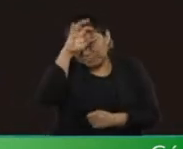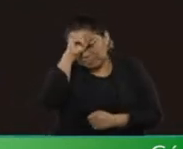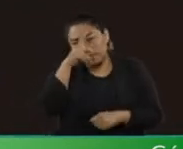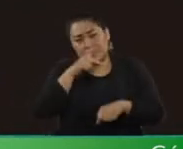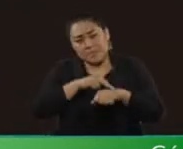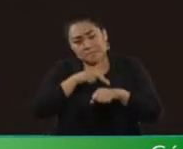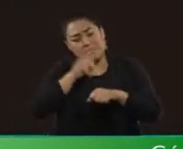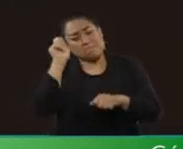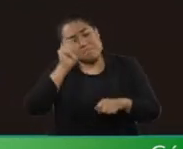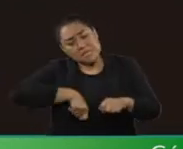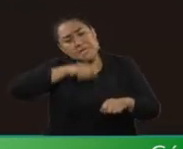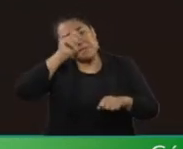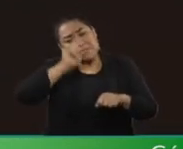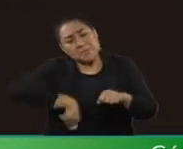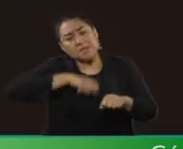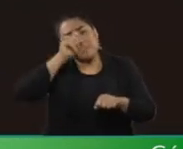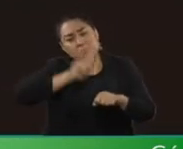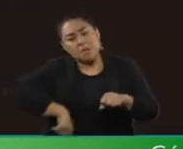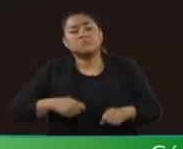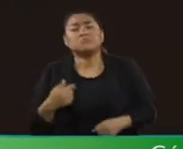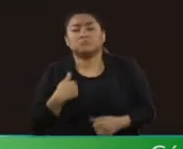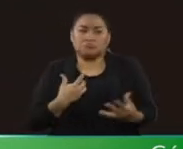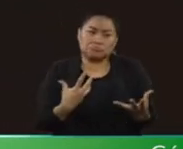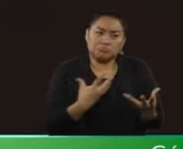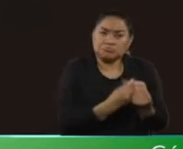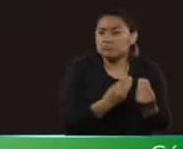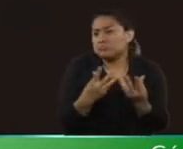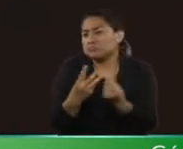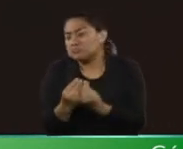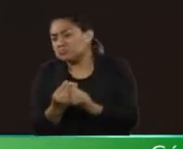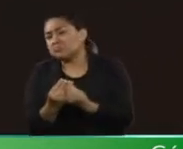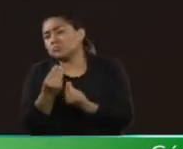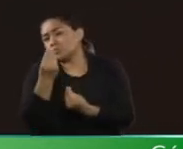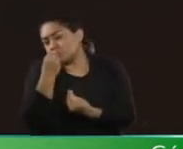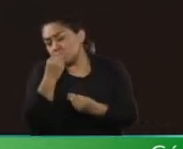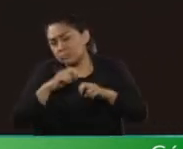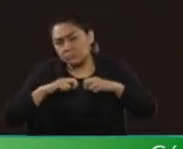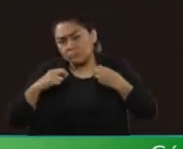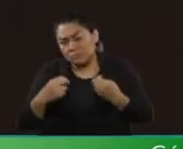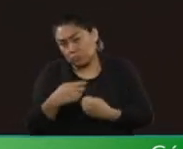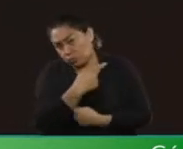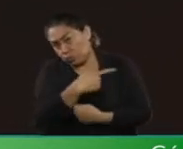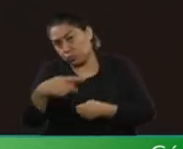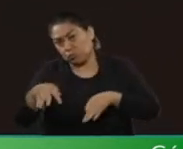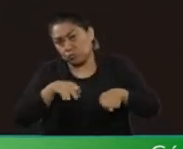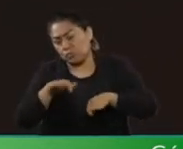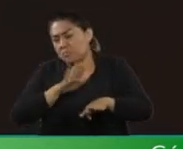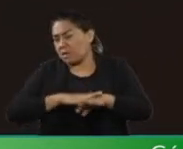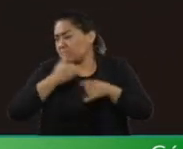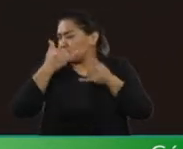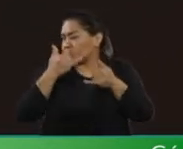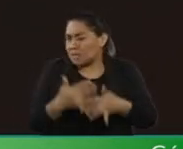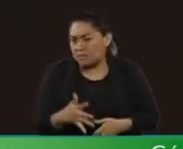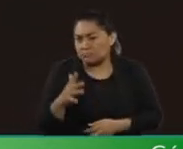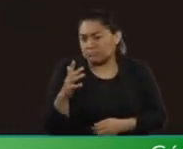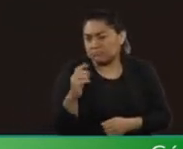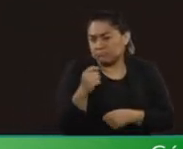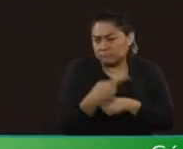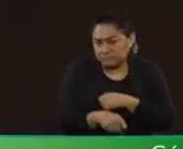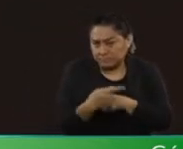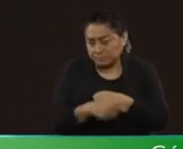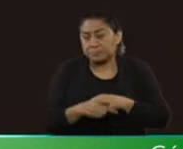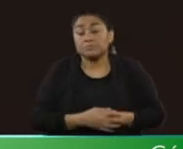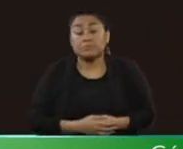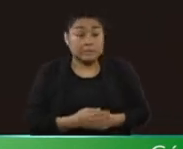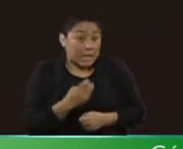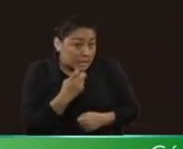compartido el pan y la sal con los hombres que se la rifan en los trabajos más hostiles por eso por eso